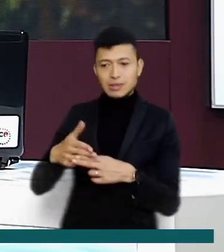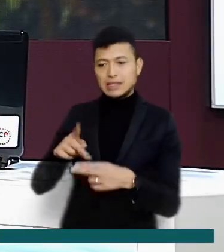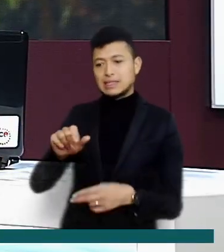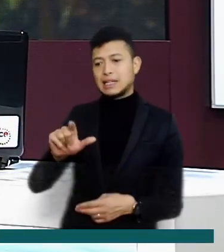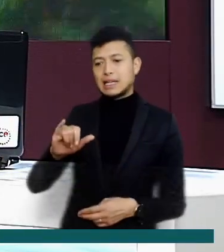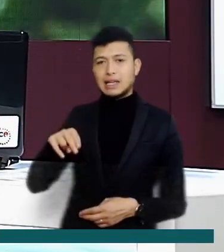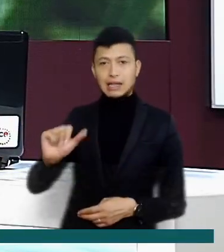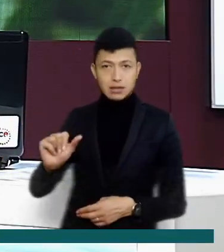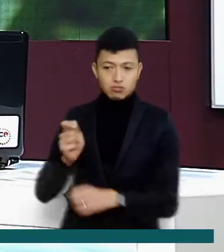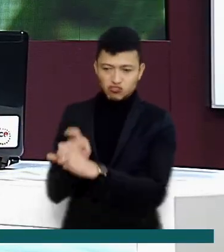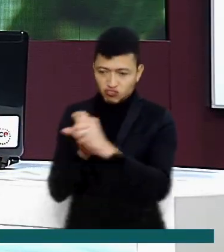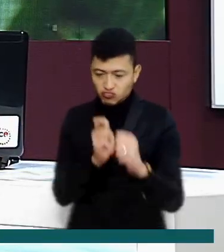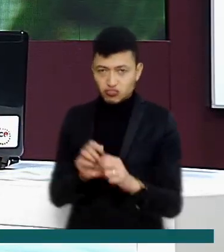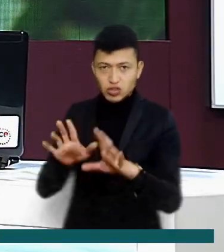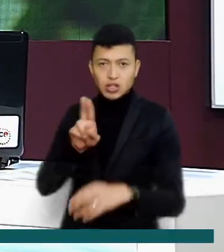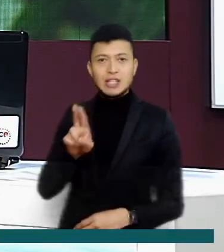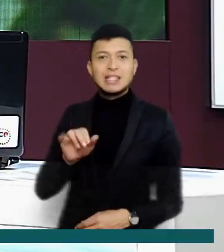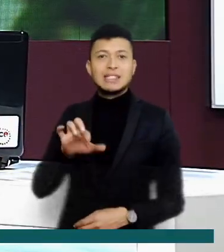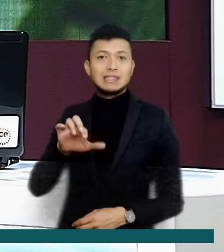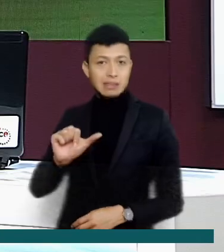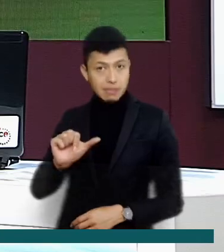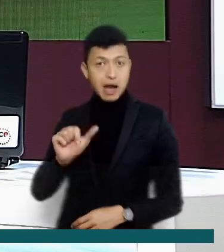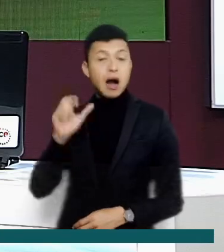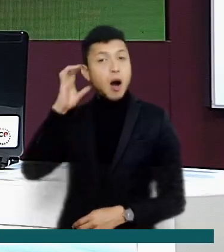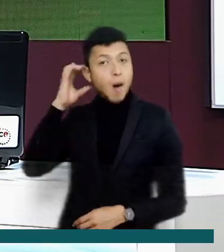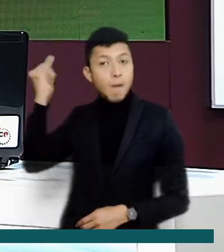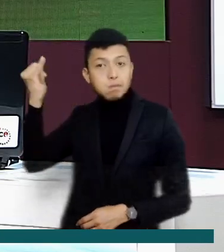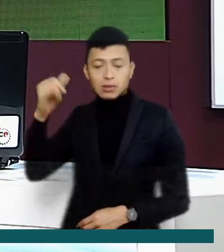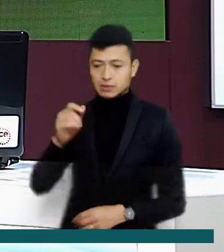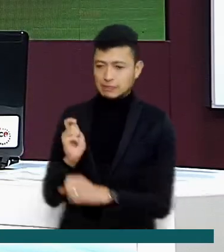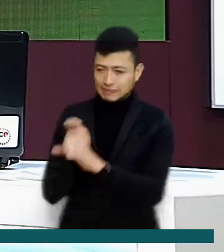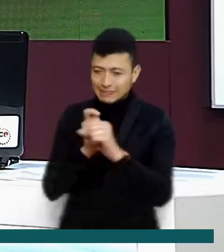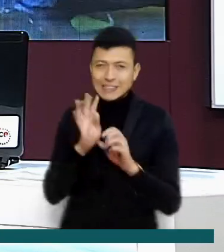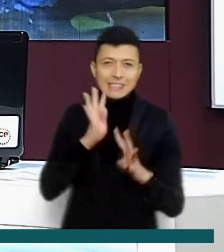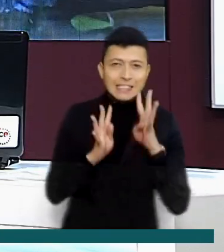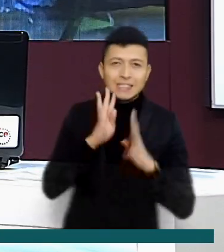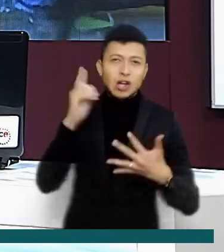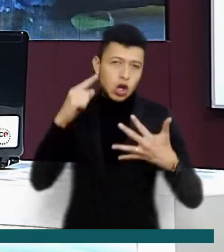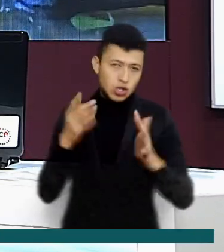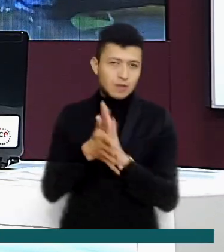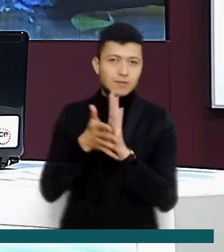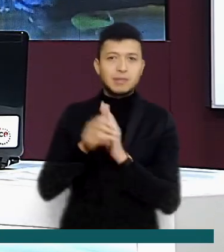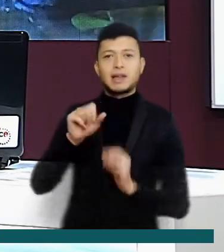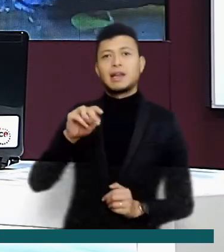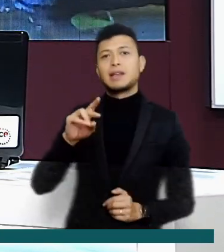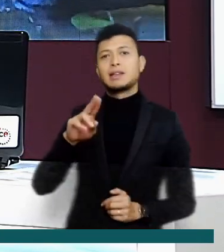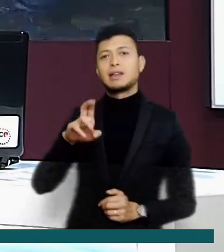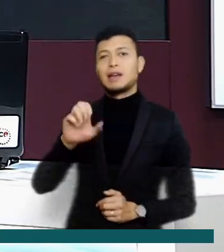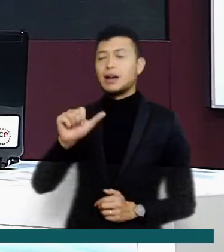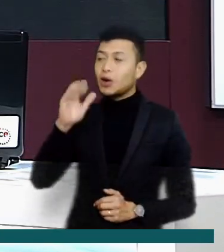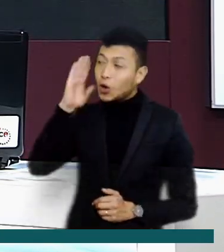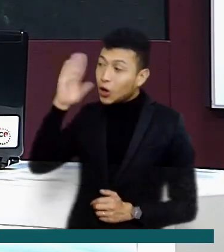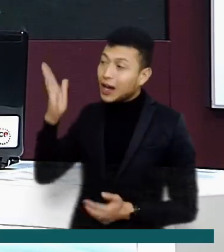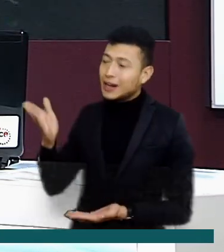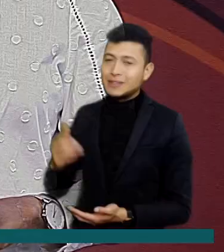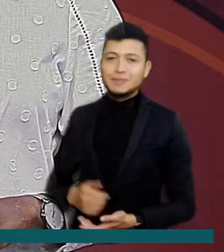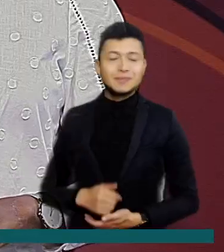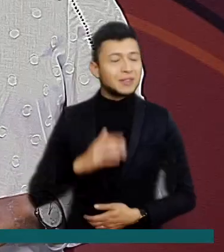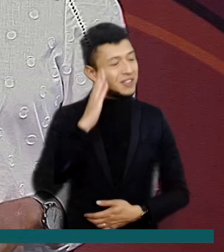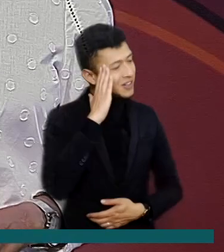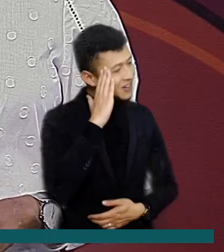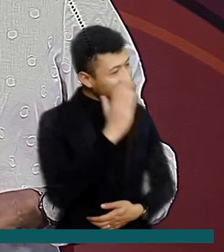inspira a un escultor de Zipaquirá para elaborar figuras decorativas y algunas otras cosas. Andrea Reynosa nos trae la información. André.